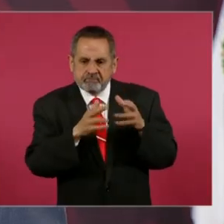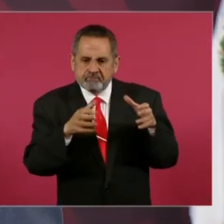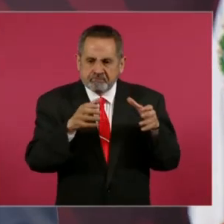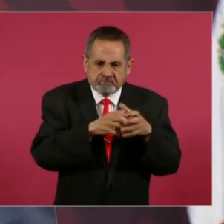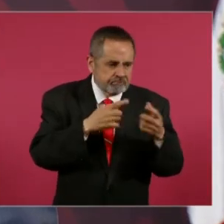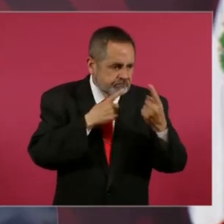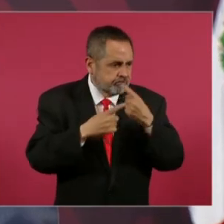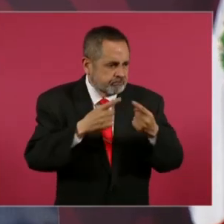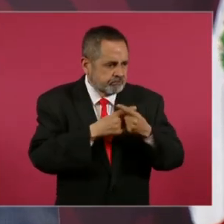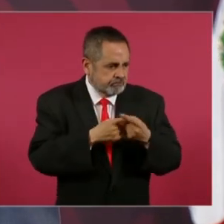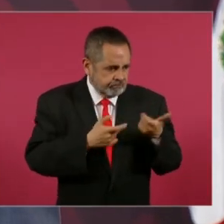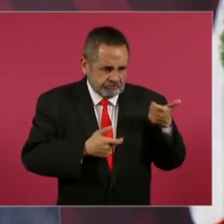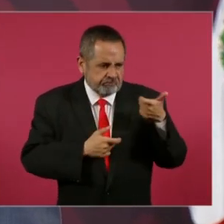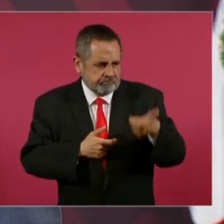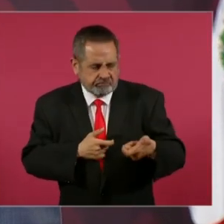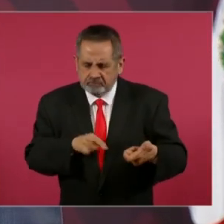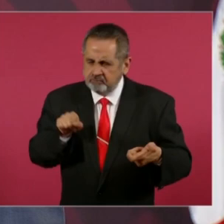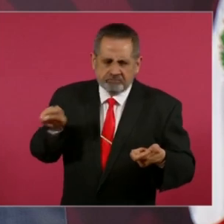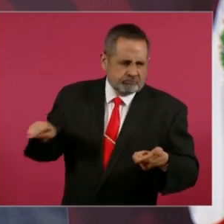para impedir